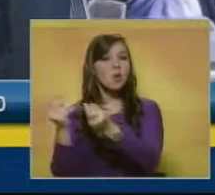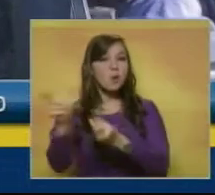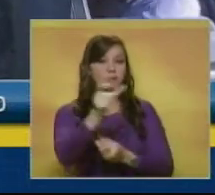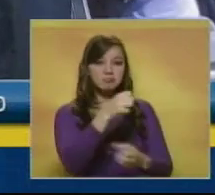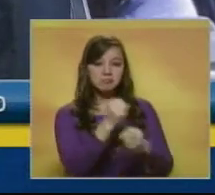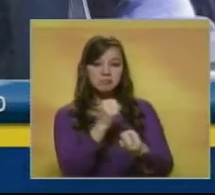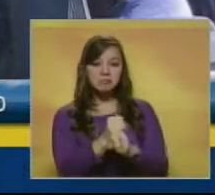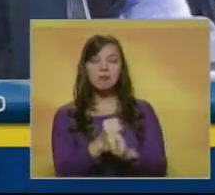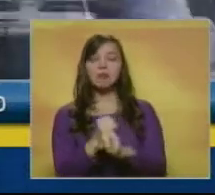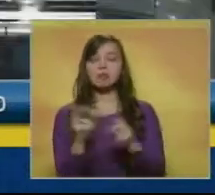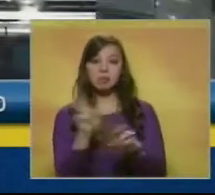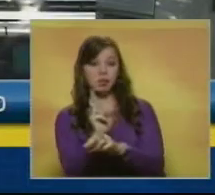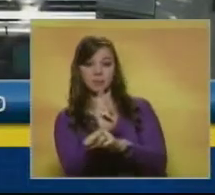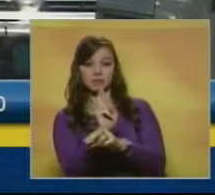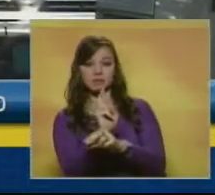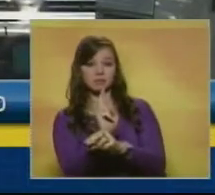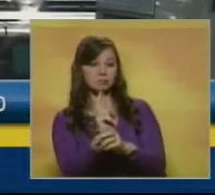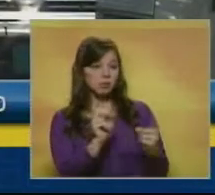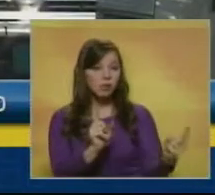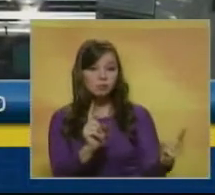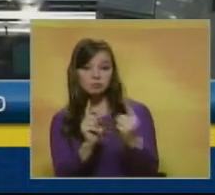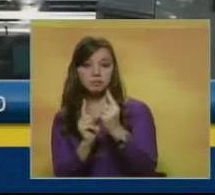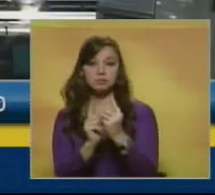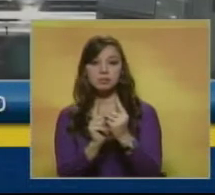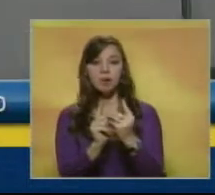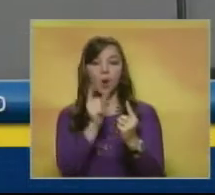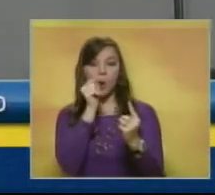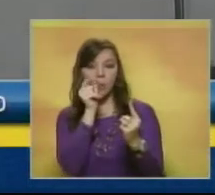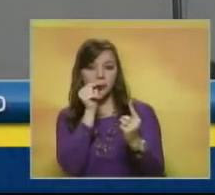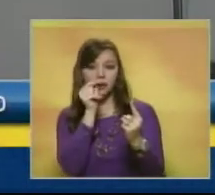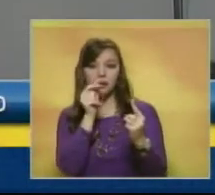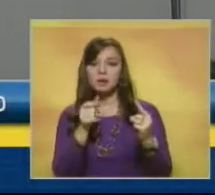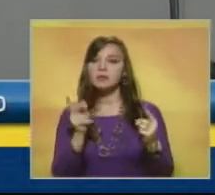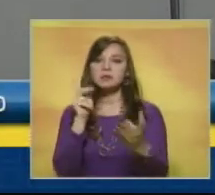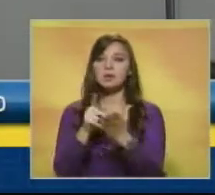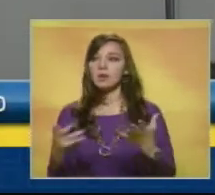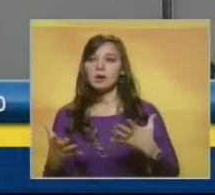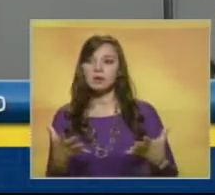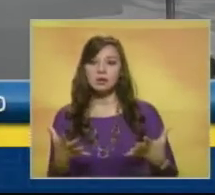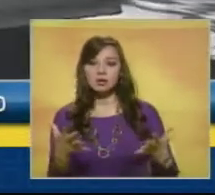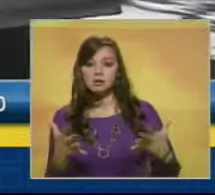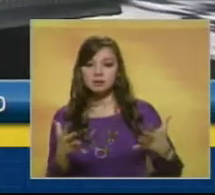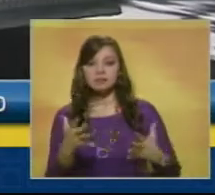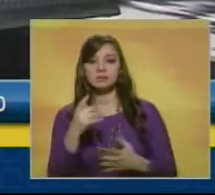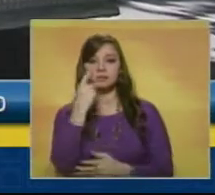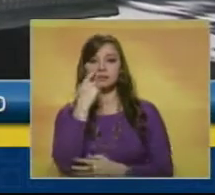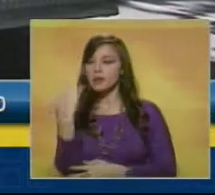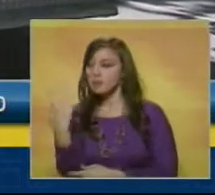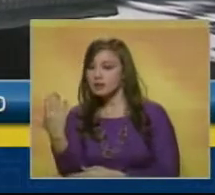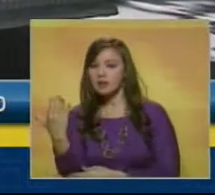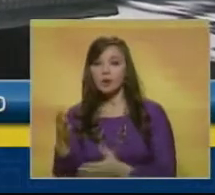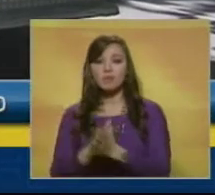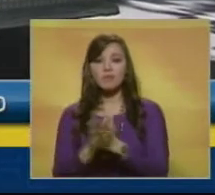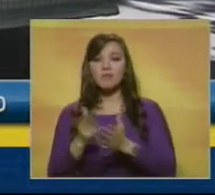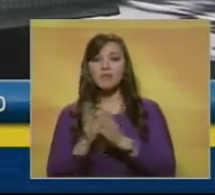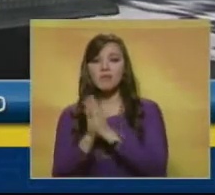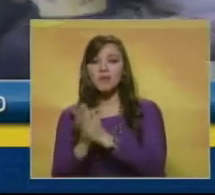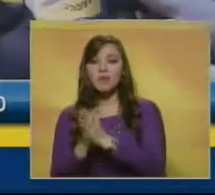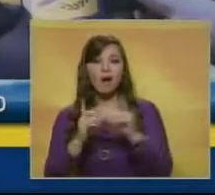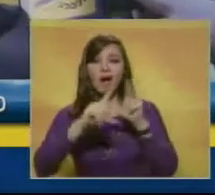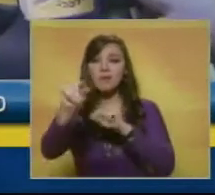trabajo y de repente el grupo fue sorprendido por un sujeto que llegó en actitud sospechosa pidiendo que lo sacaran del